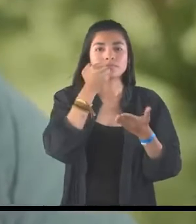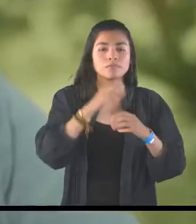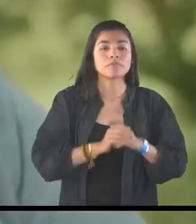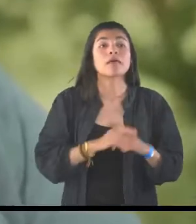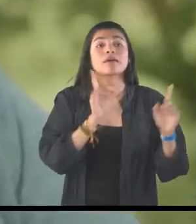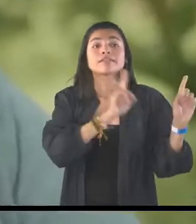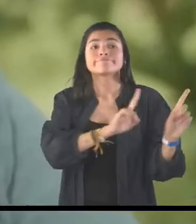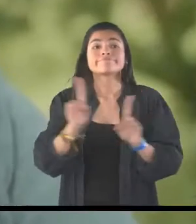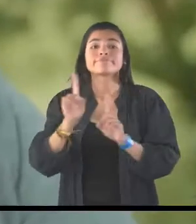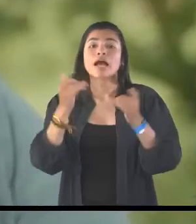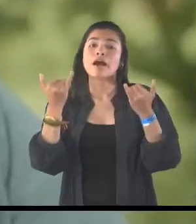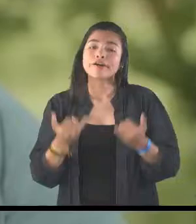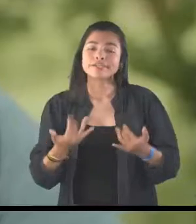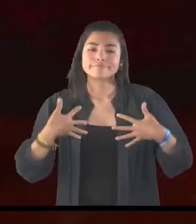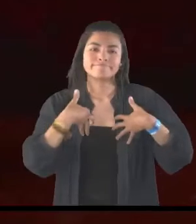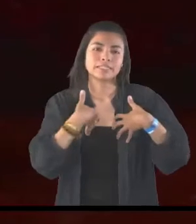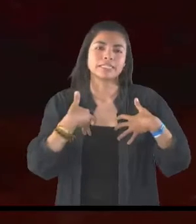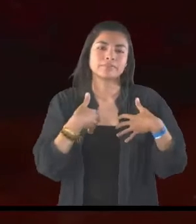hay víctimas en espera.